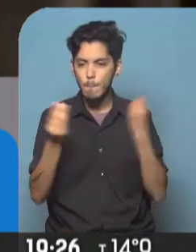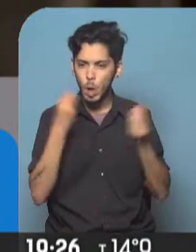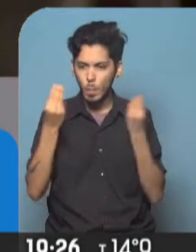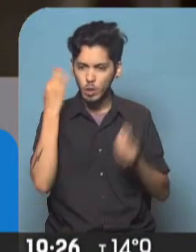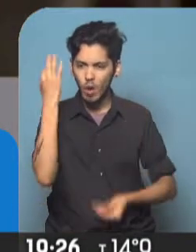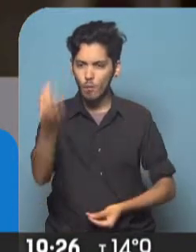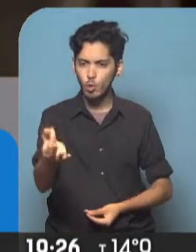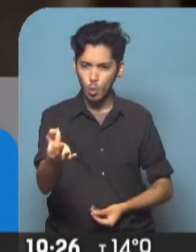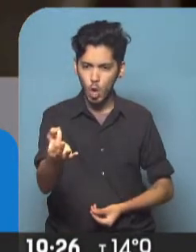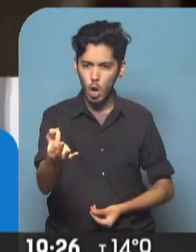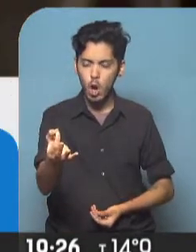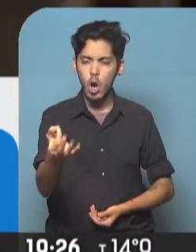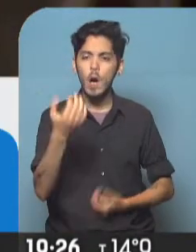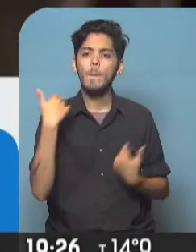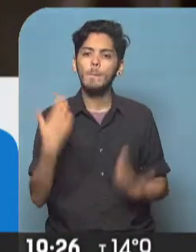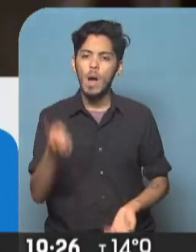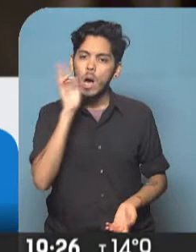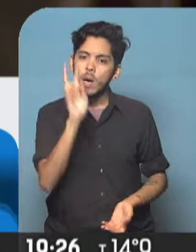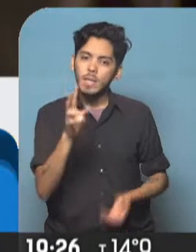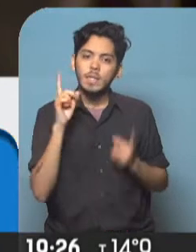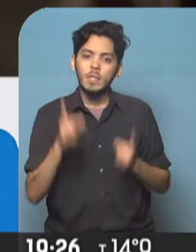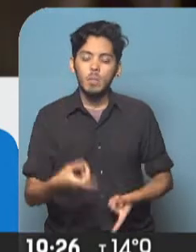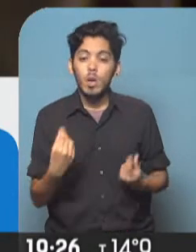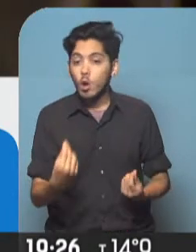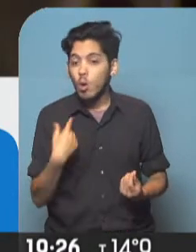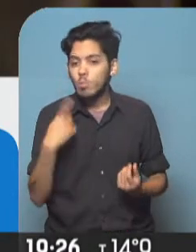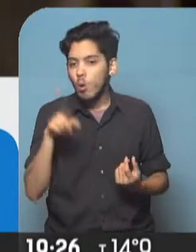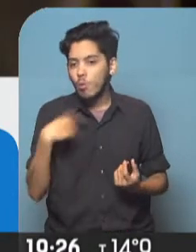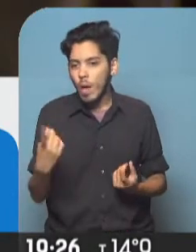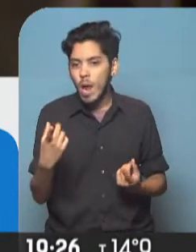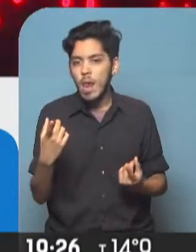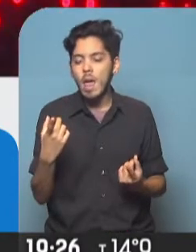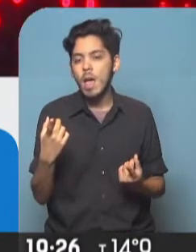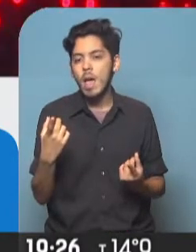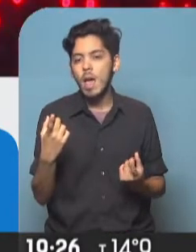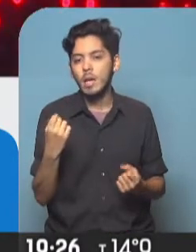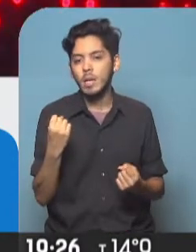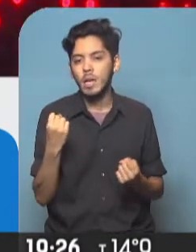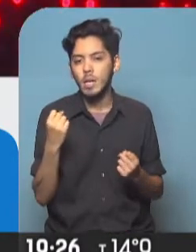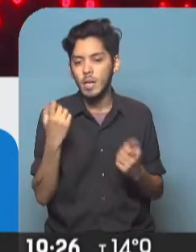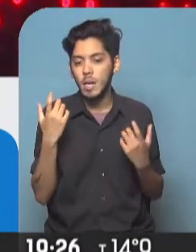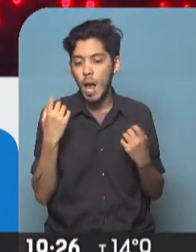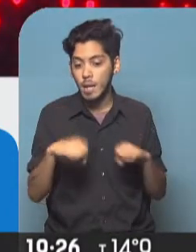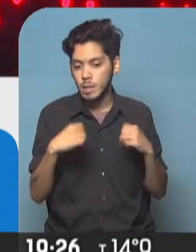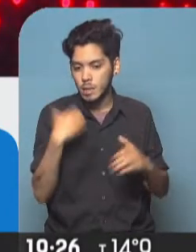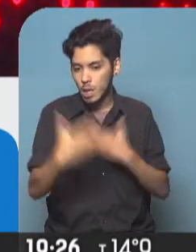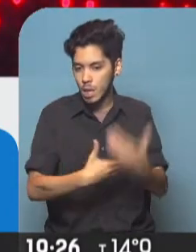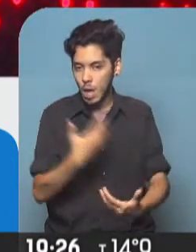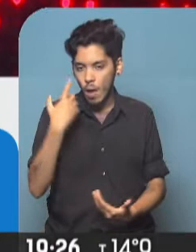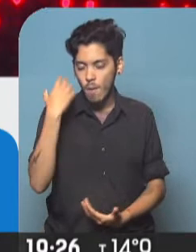también, y hay que ver después también cómo evoluciona, por ejemplo, la actividad y lo que son las perspectivas para Argentina.